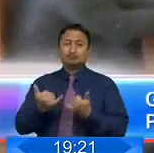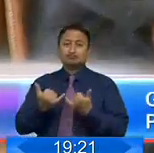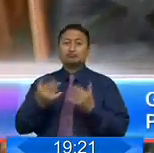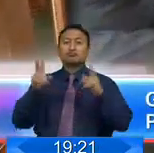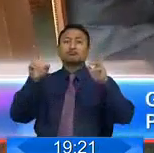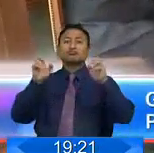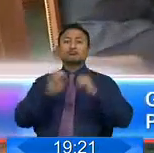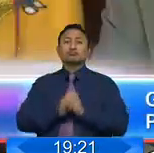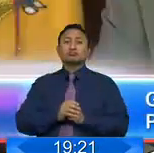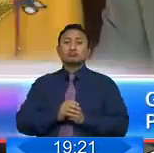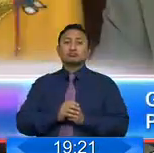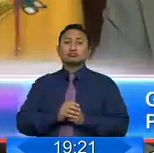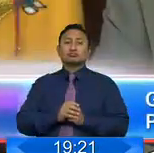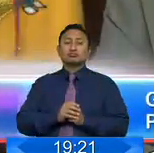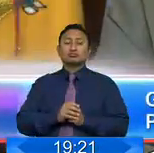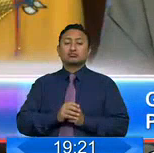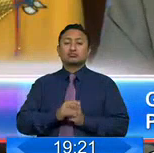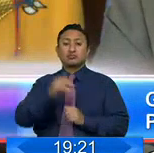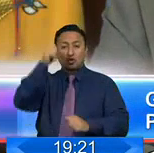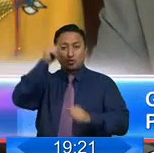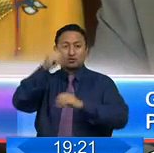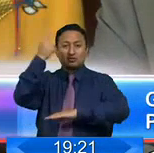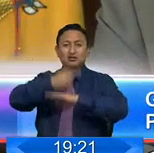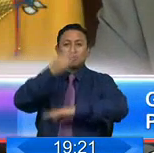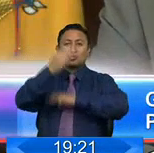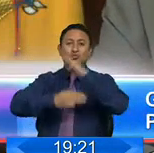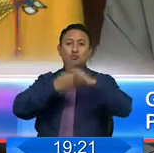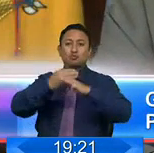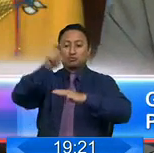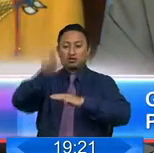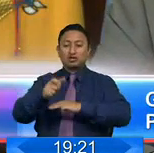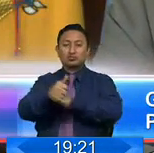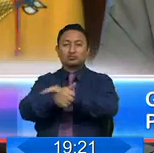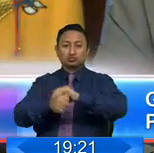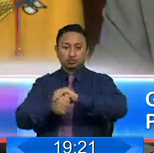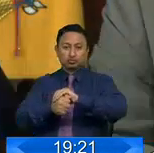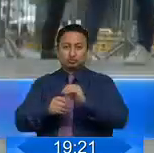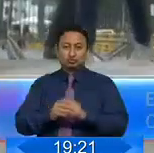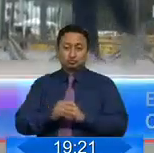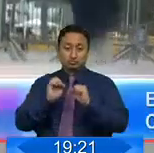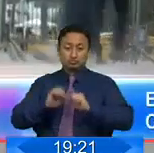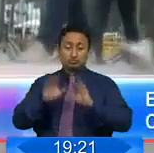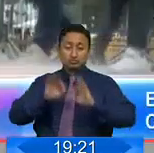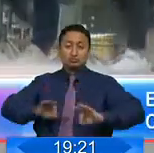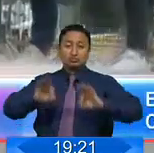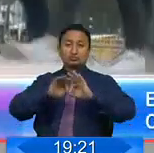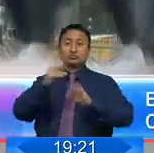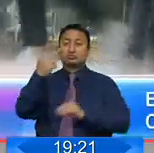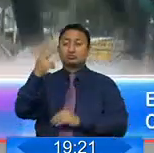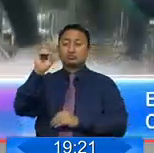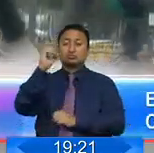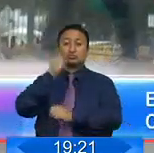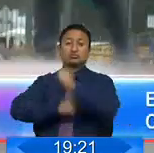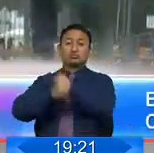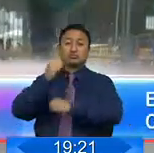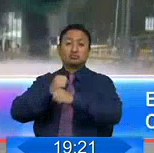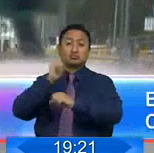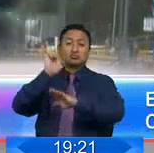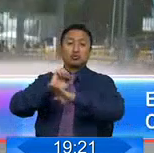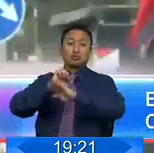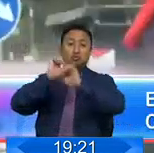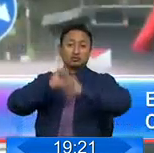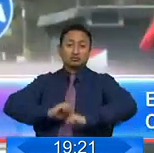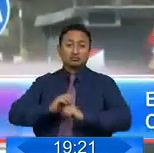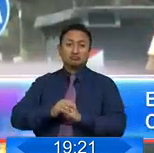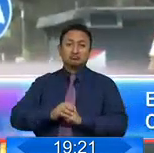del saludo que ofreció en conmemoración del Día Mundial del Refugiado, en el cual resaltó que en los últimos 30 años Ecuador ha concedido refugio a